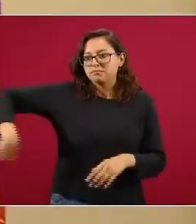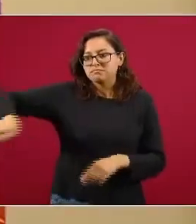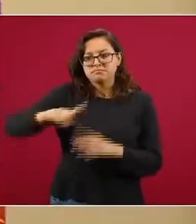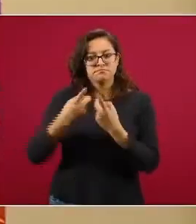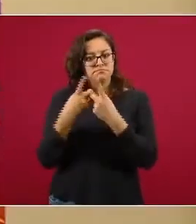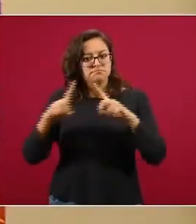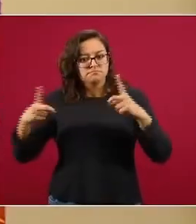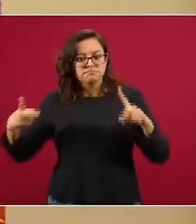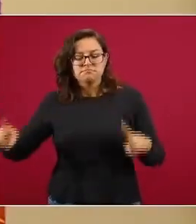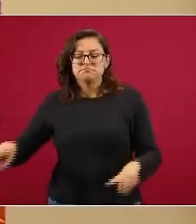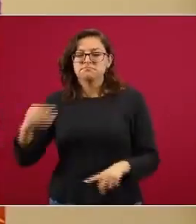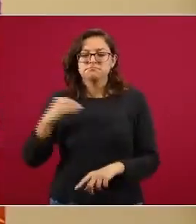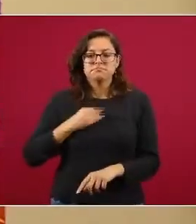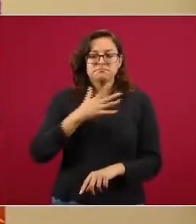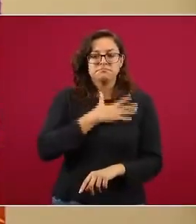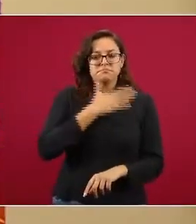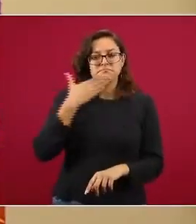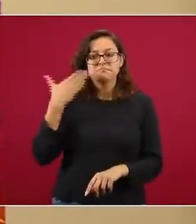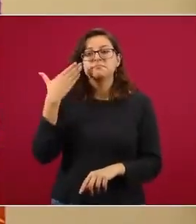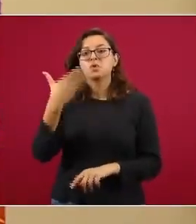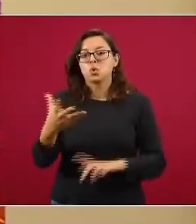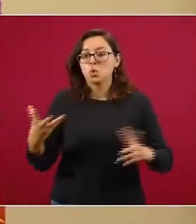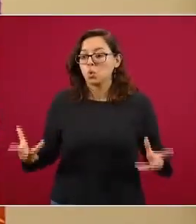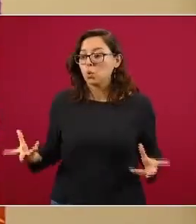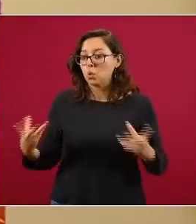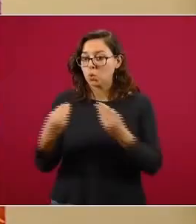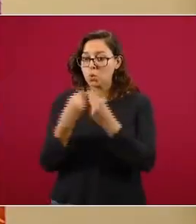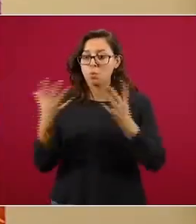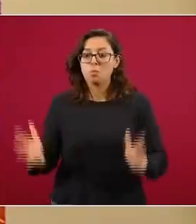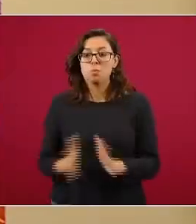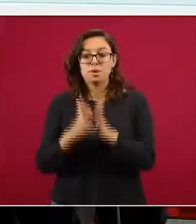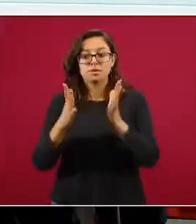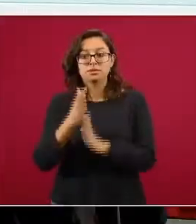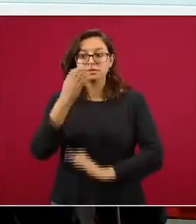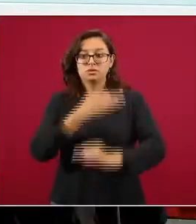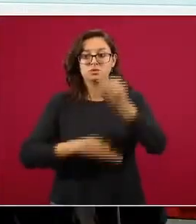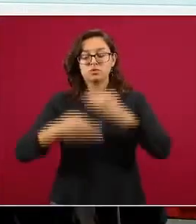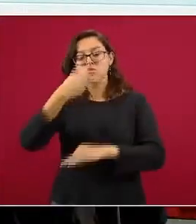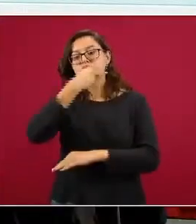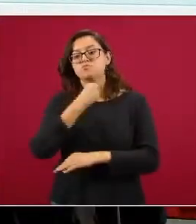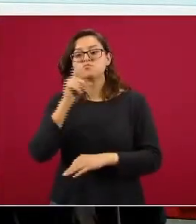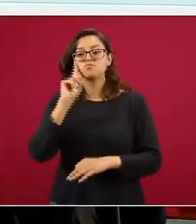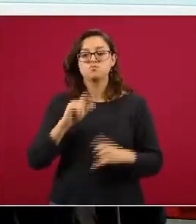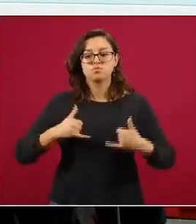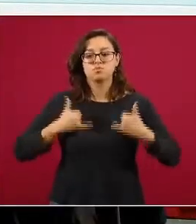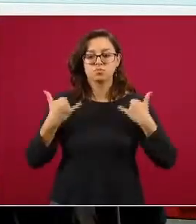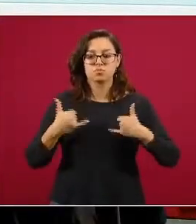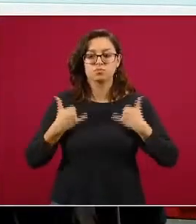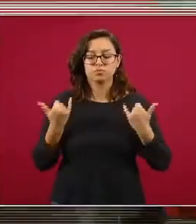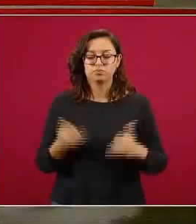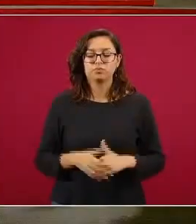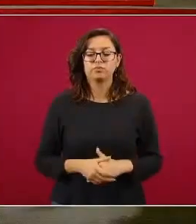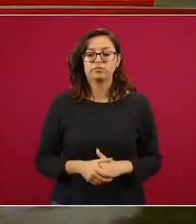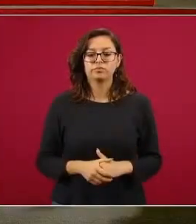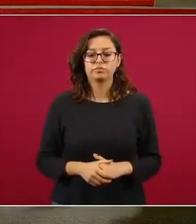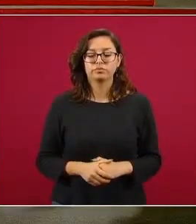queremos es acompañar este proceso con la participación de las y los jóvenes. Siguiente, por favor.